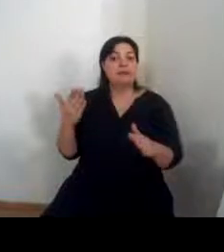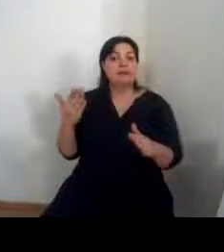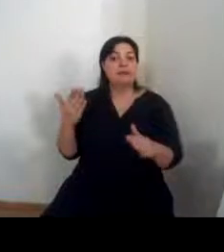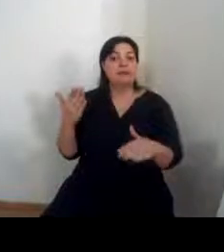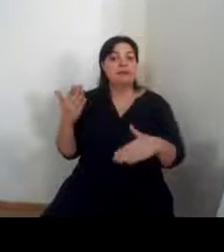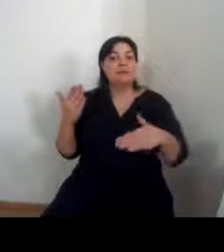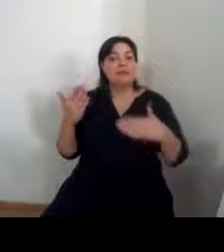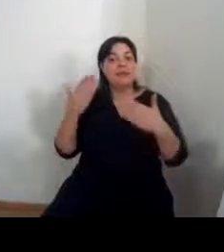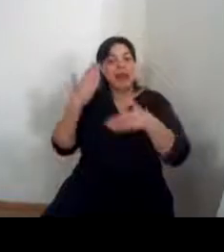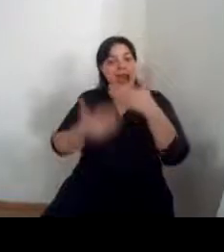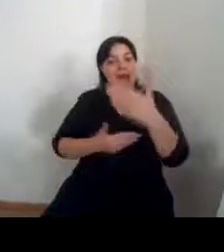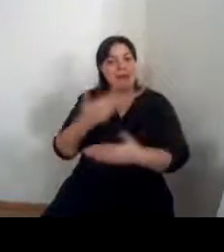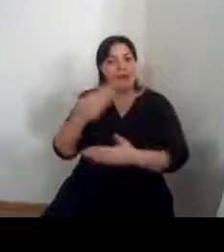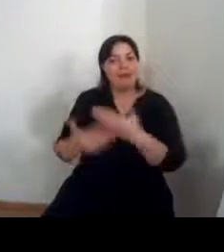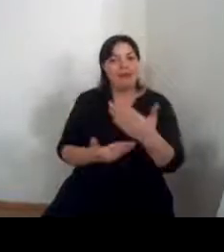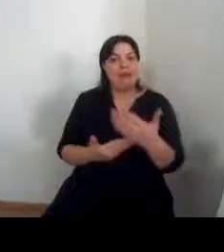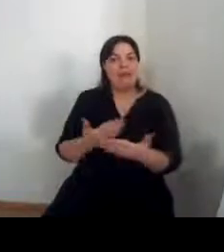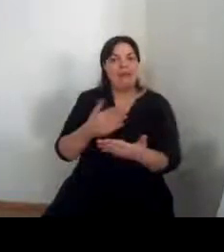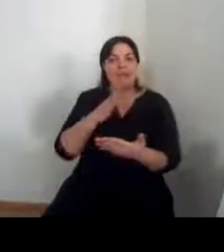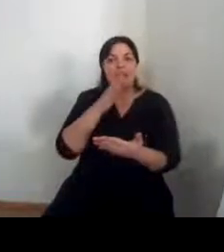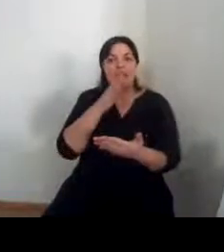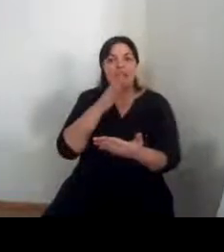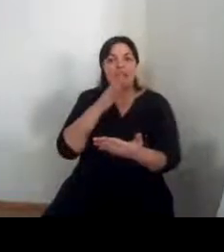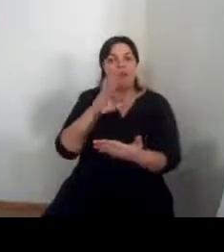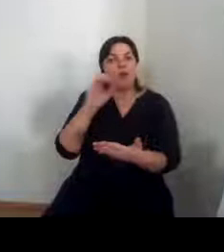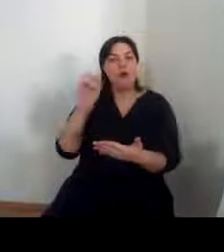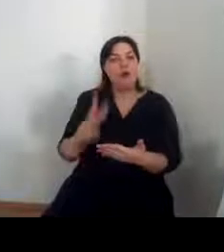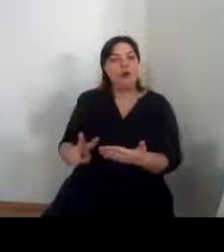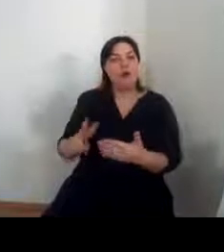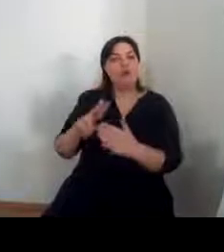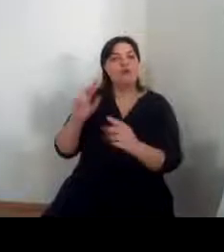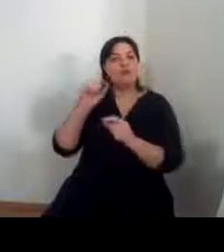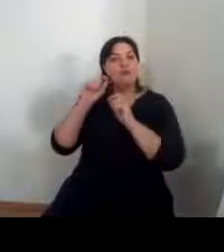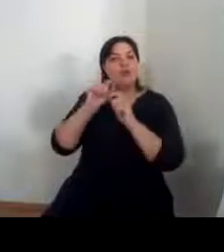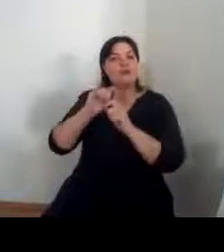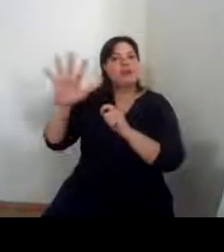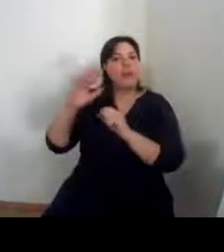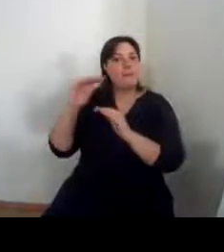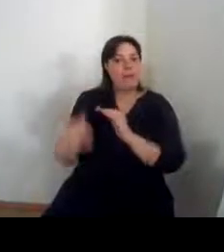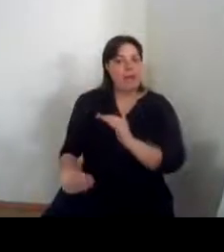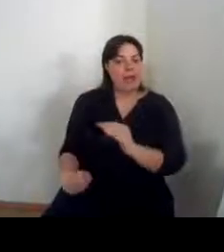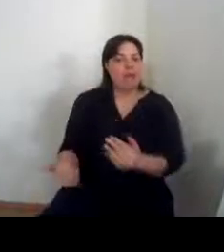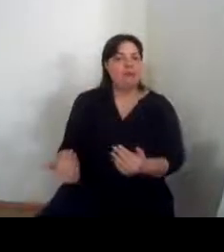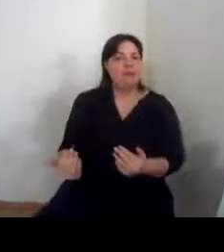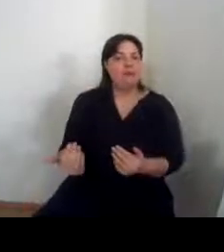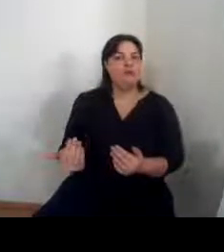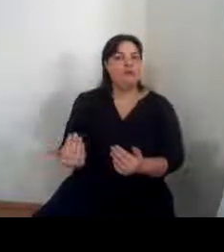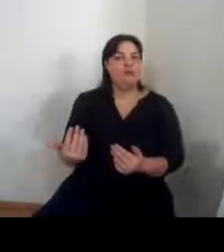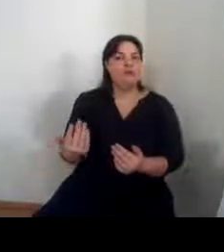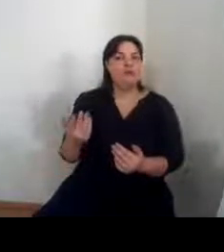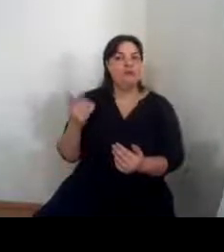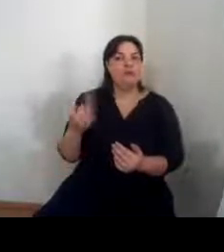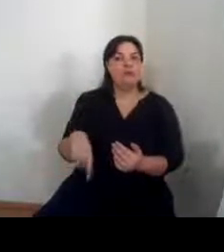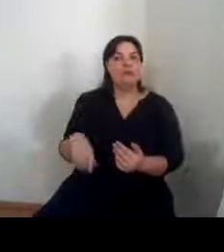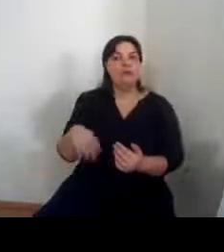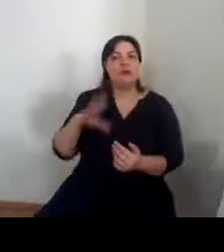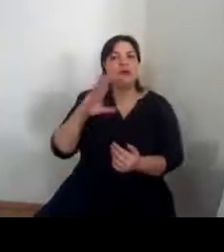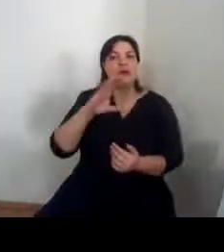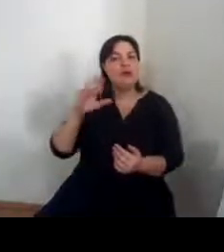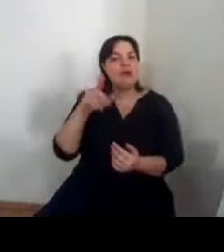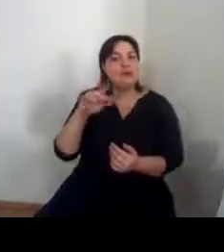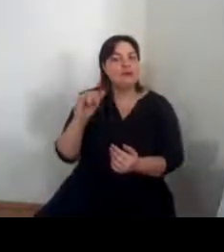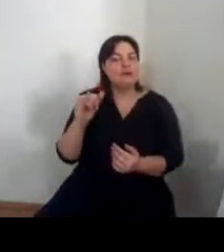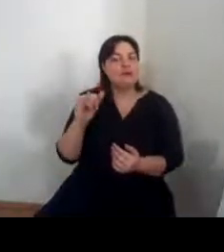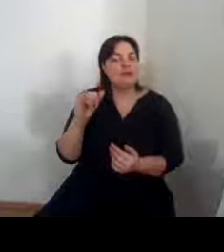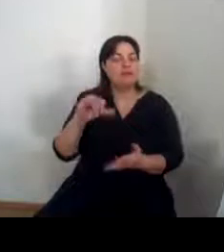una mejora en la huella de carbono. En Plasencia, pues hay actuaciones muy, muy enriquecedoras para la ciudad